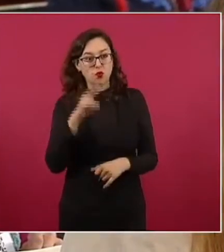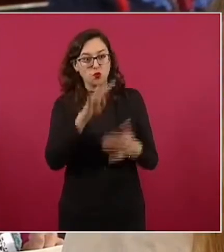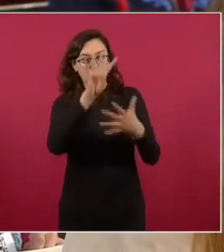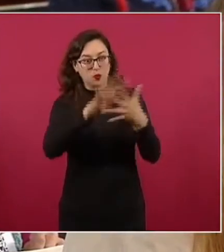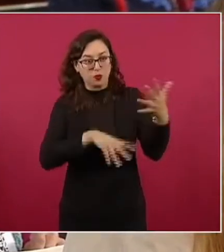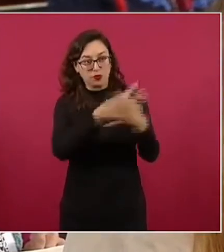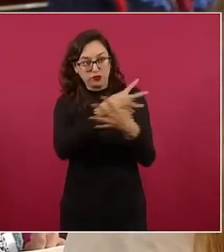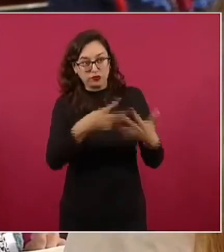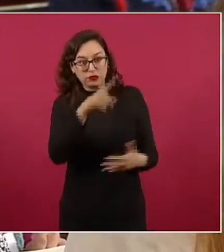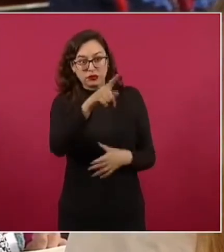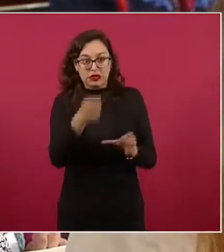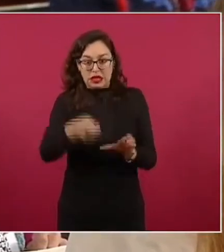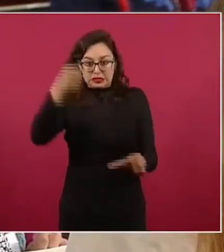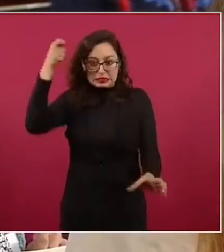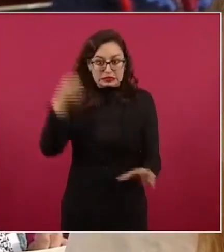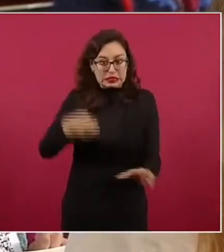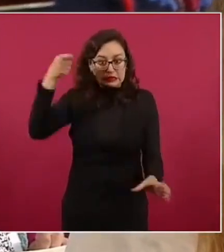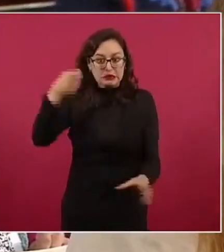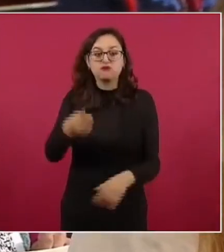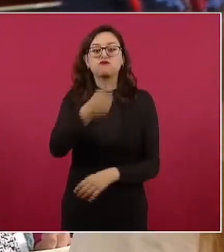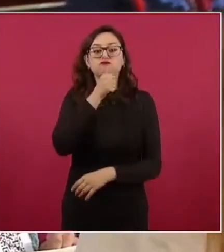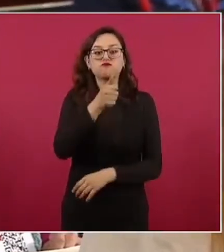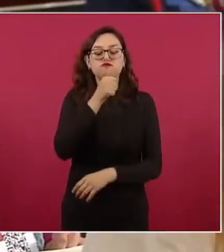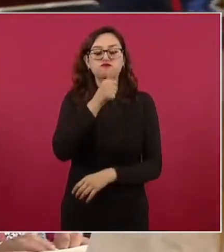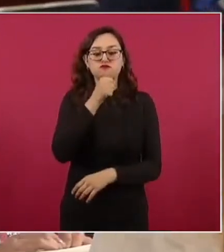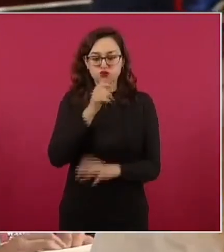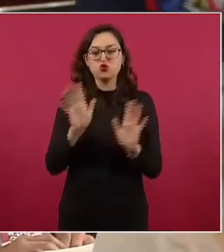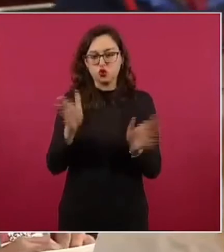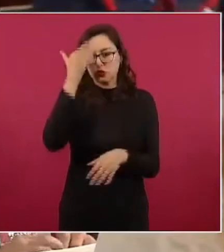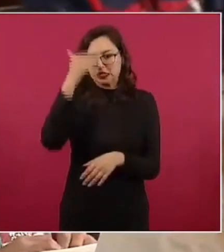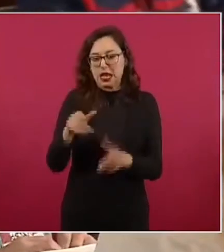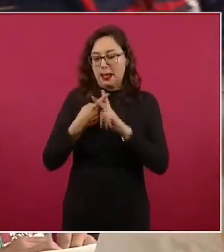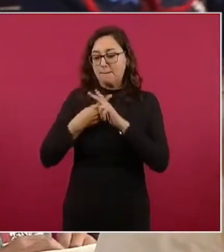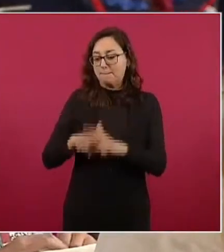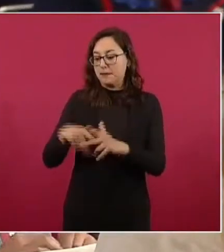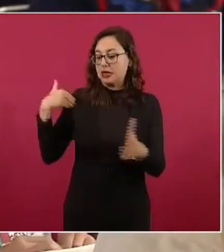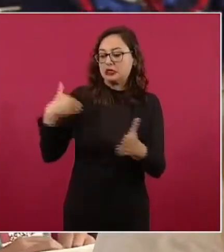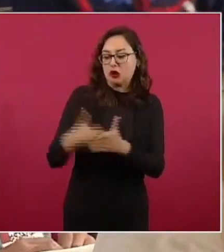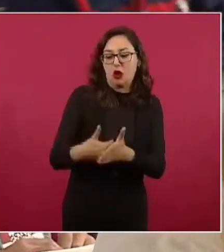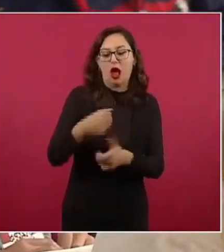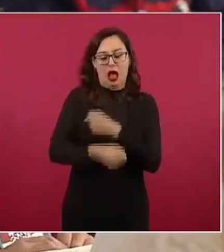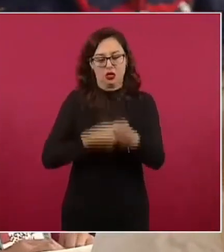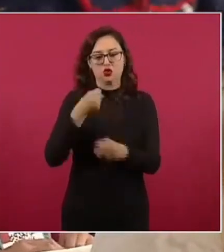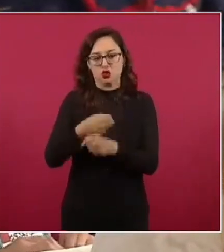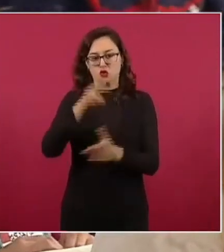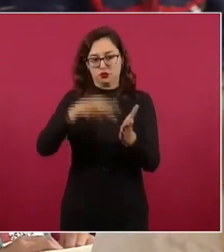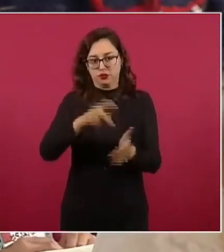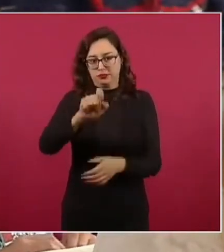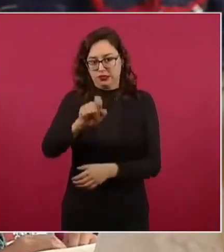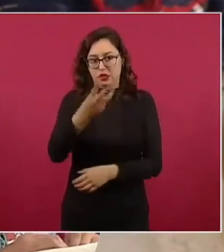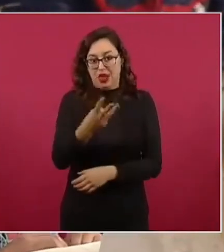cero sentenciados, no en ninguno de los casos. Yo sé que son de este año, pero eso siempre ha sido el gran problema con la impunidad,